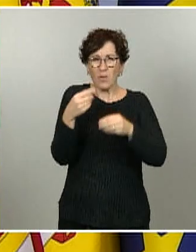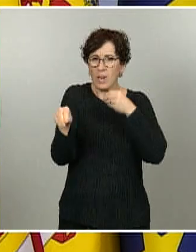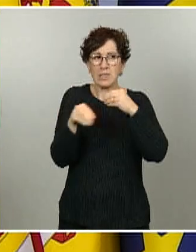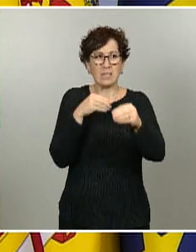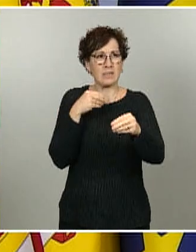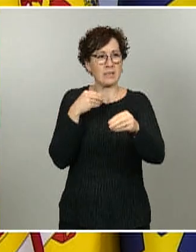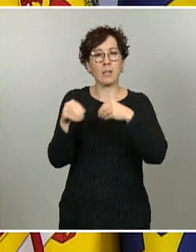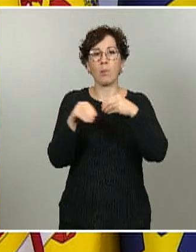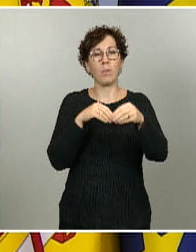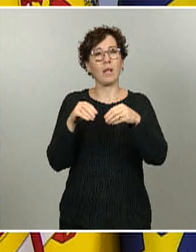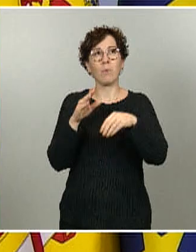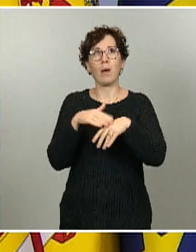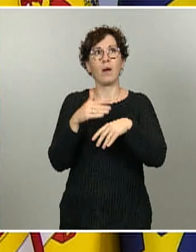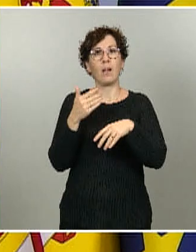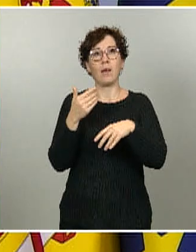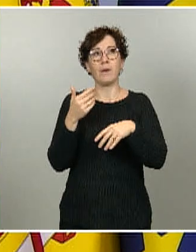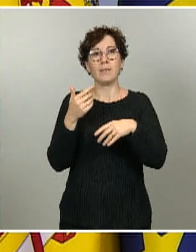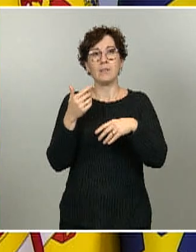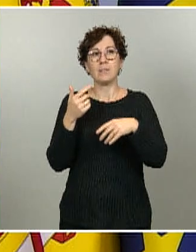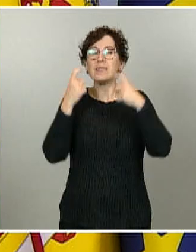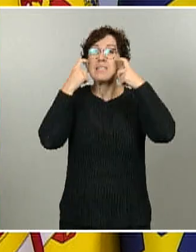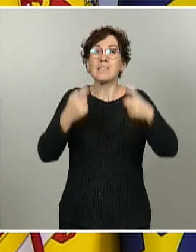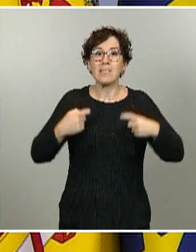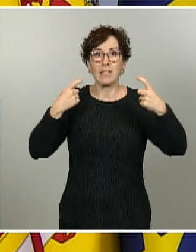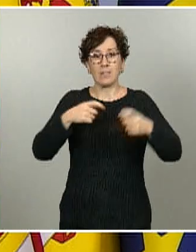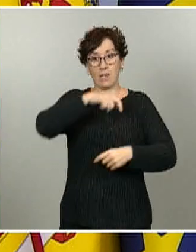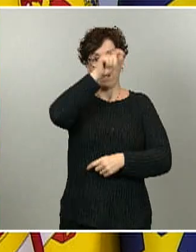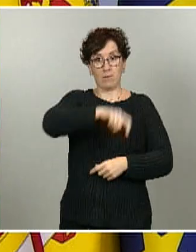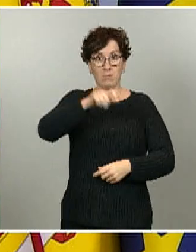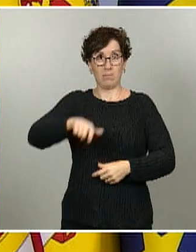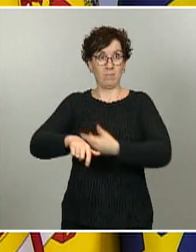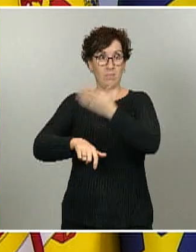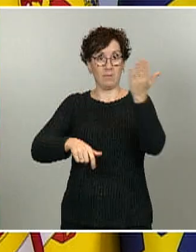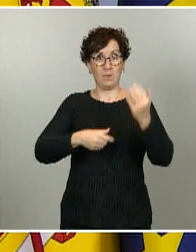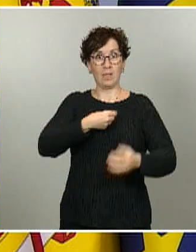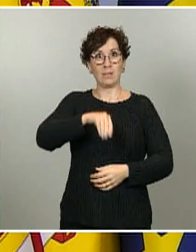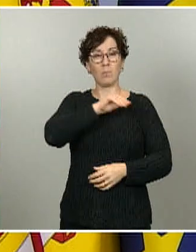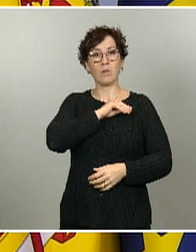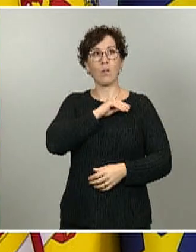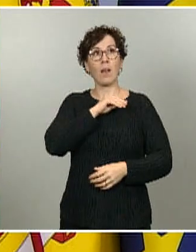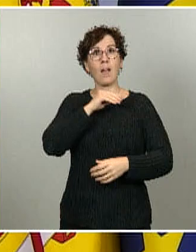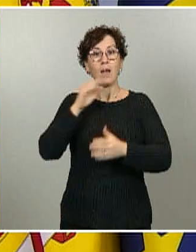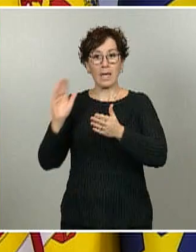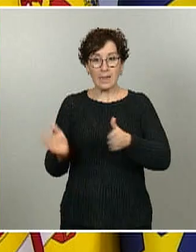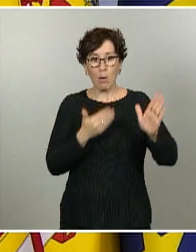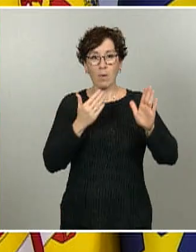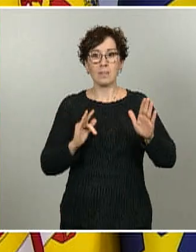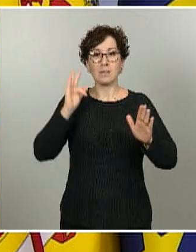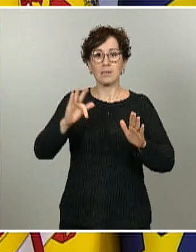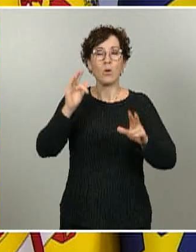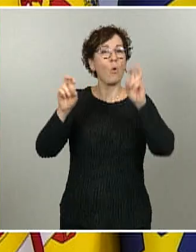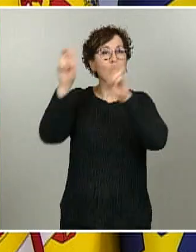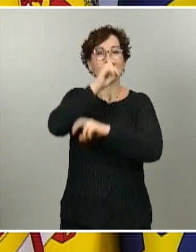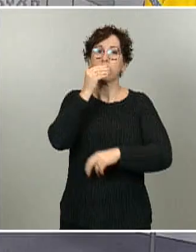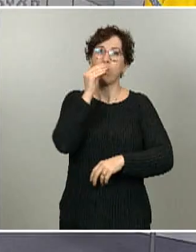más, digamos, para tratar de que la población española vaya pasando a las siguientes etapas de la mejor manera posible. Nada